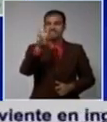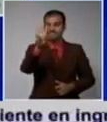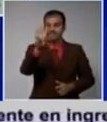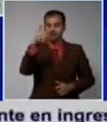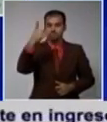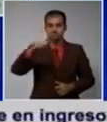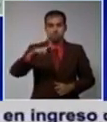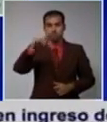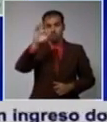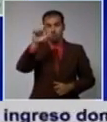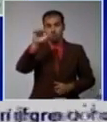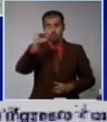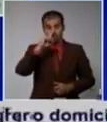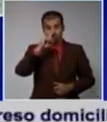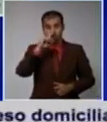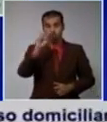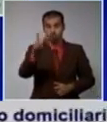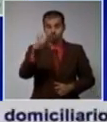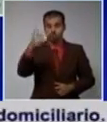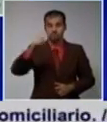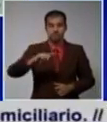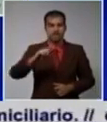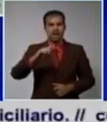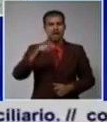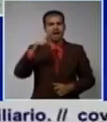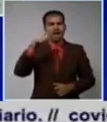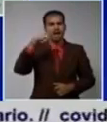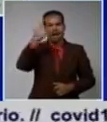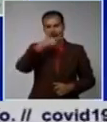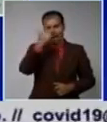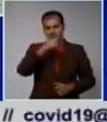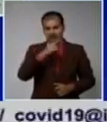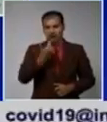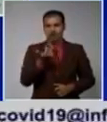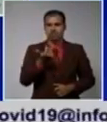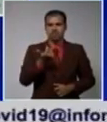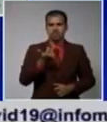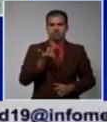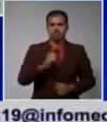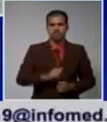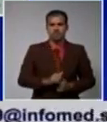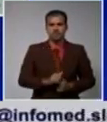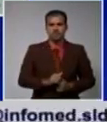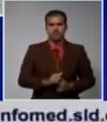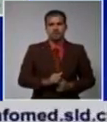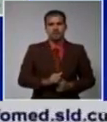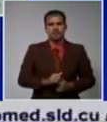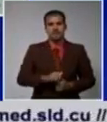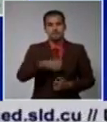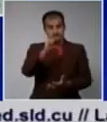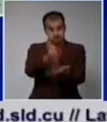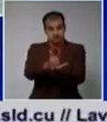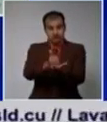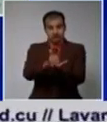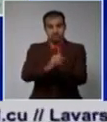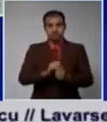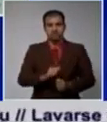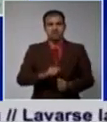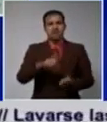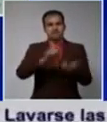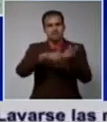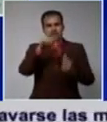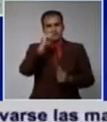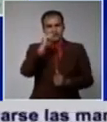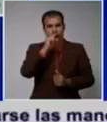Arabos, Matanzas, Pedro Betancur y Cárdenas con 1 cada uno. Realmente esta provincia continúa